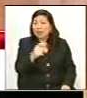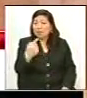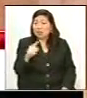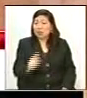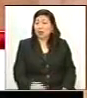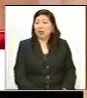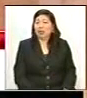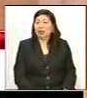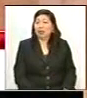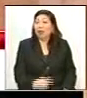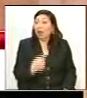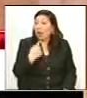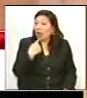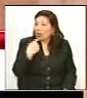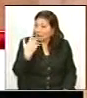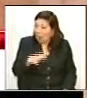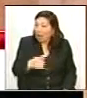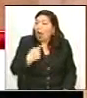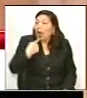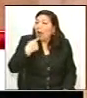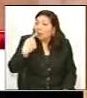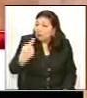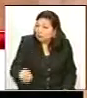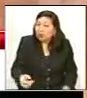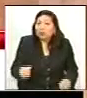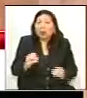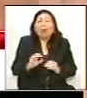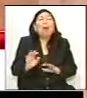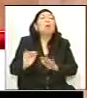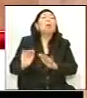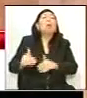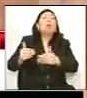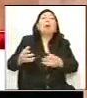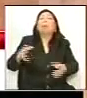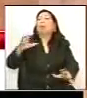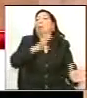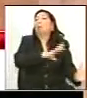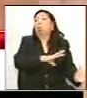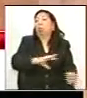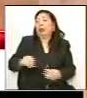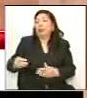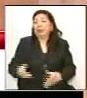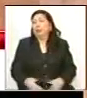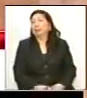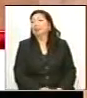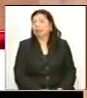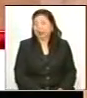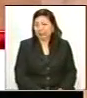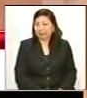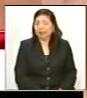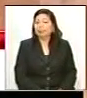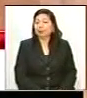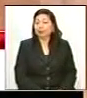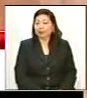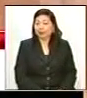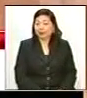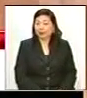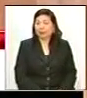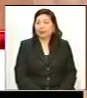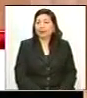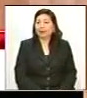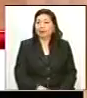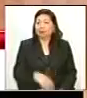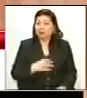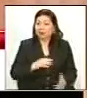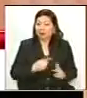Y advirtiendo, ¿no? Entonces, me pide algo muy chiquito, por favor, para que